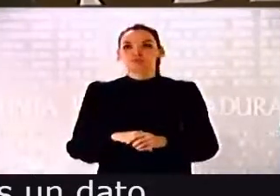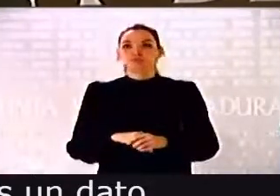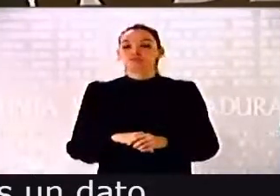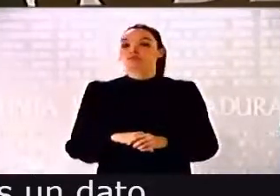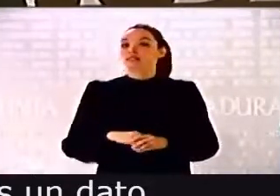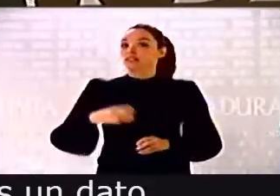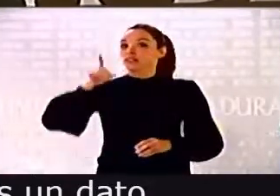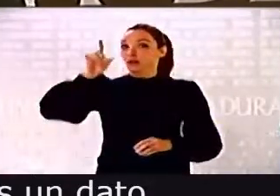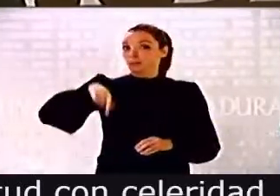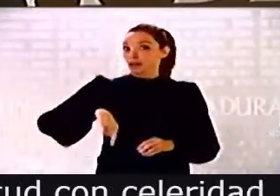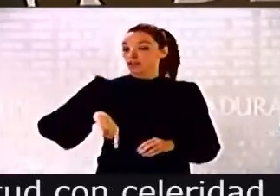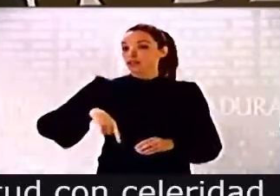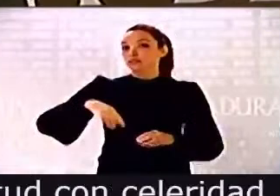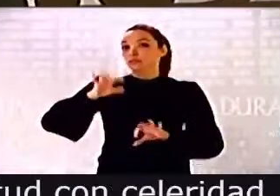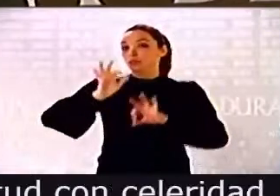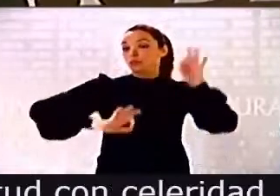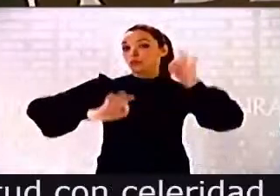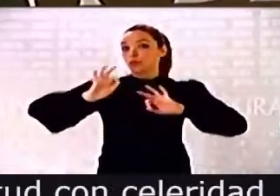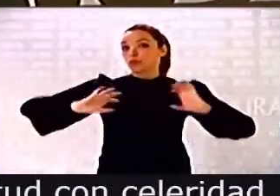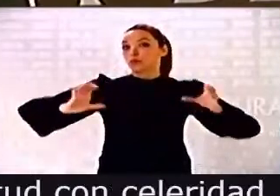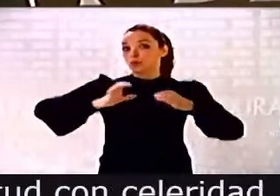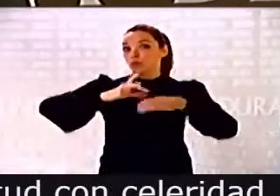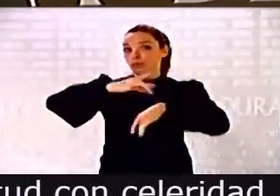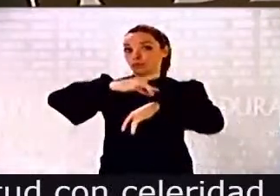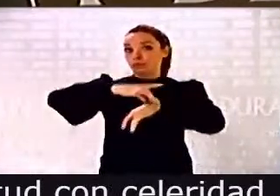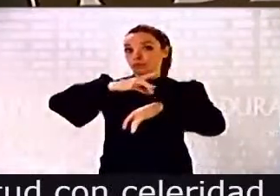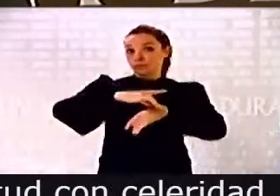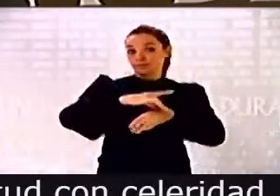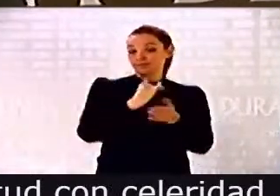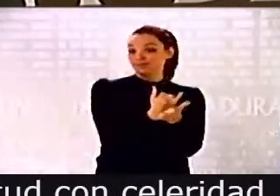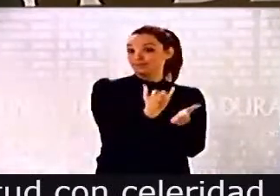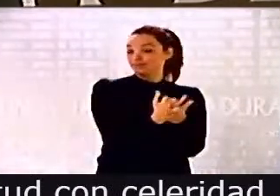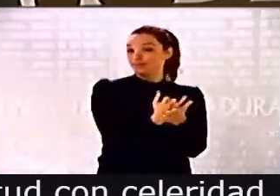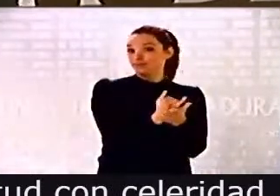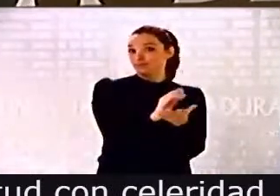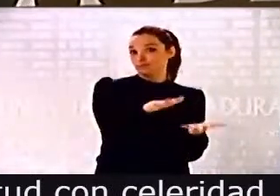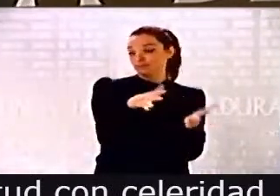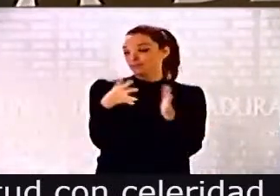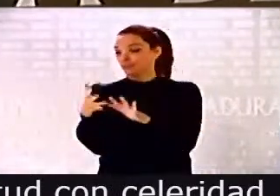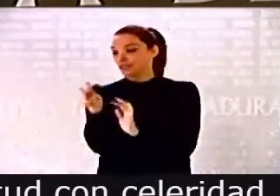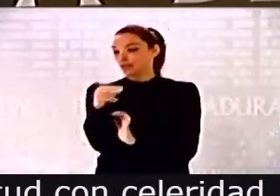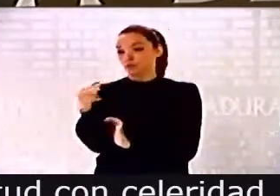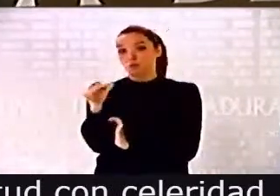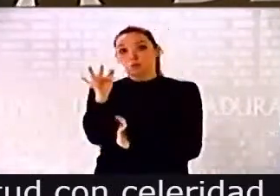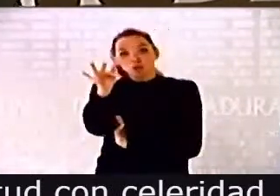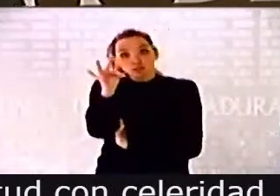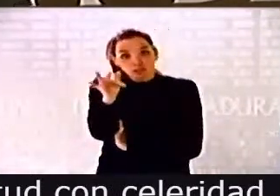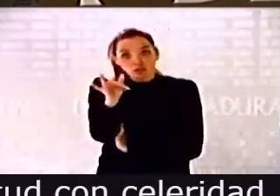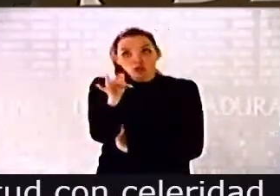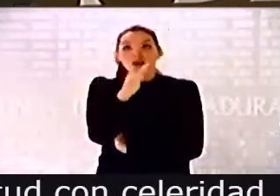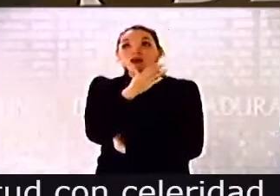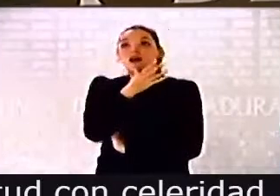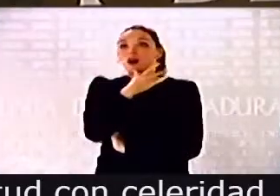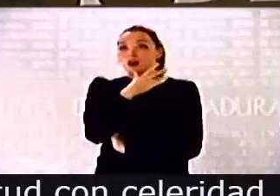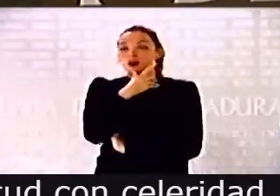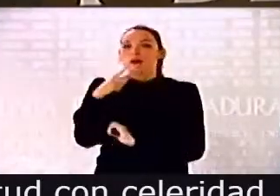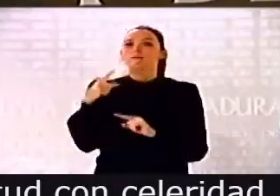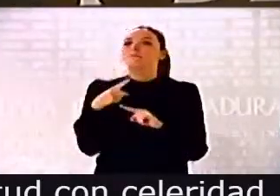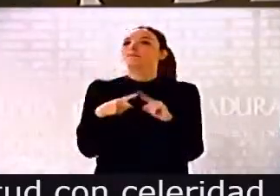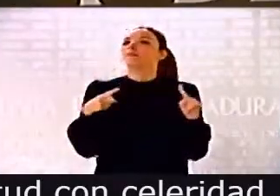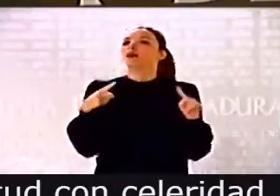Y nuestra tasa de positividad en las pruebas, de momento, está por encima de la